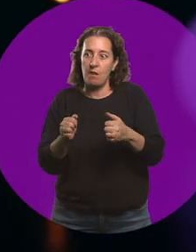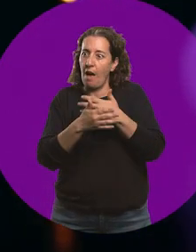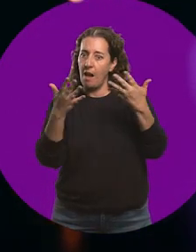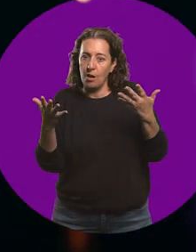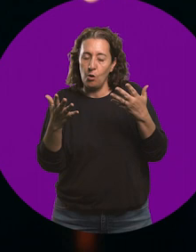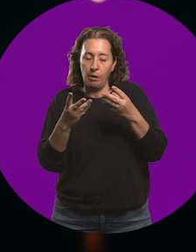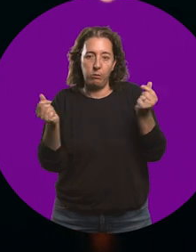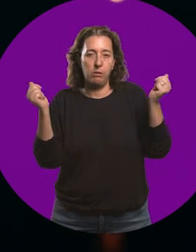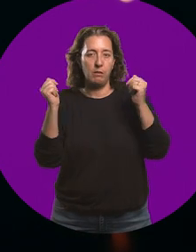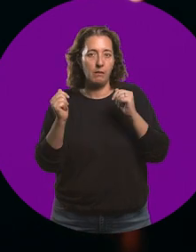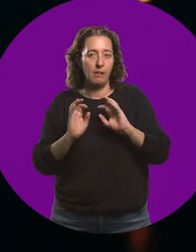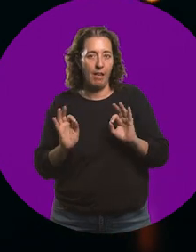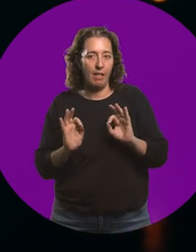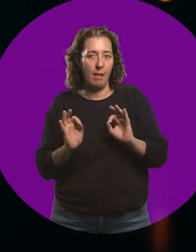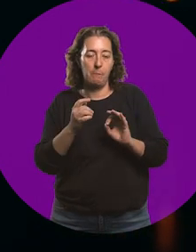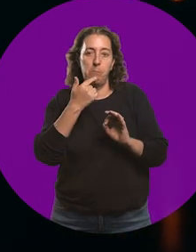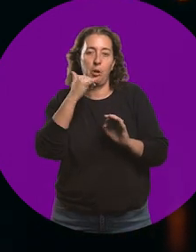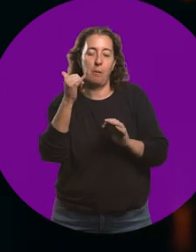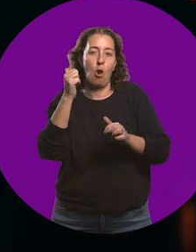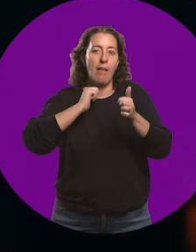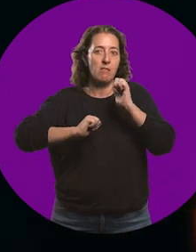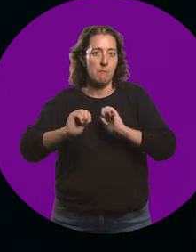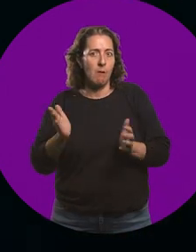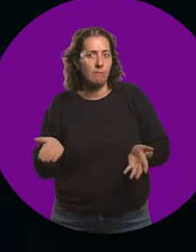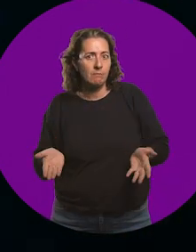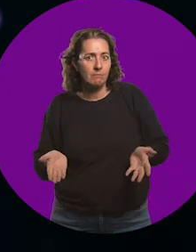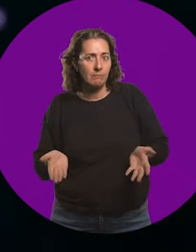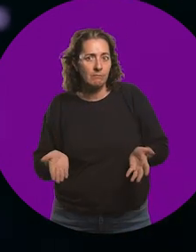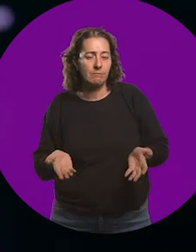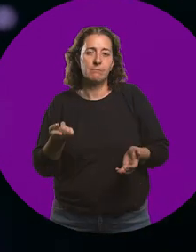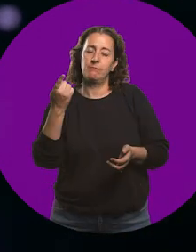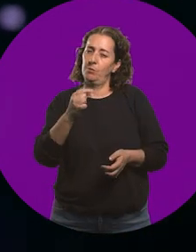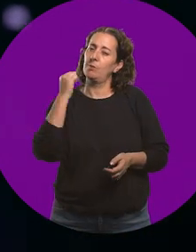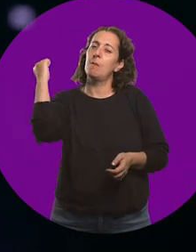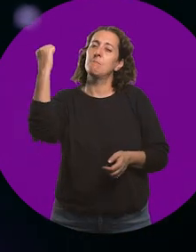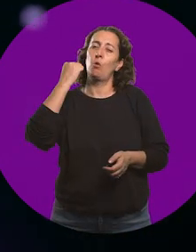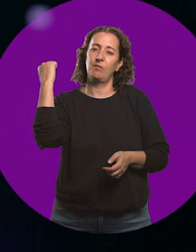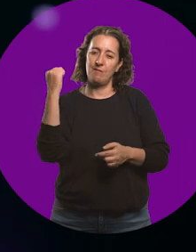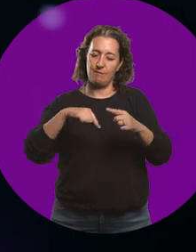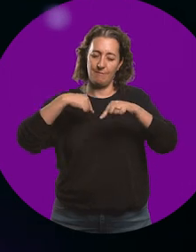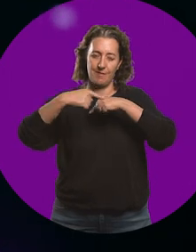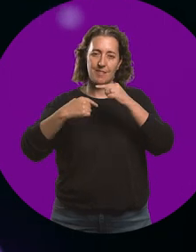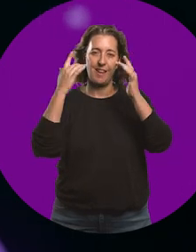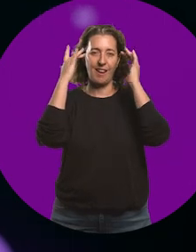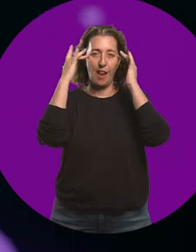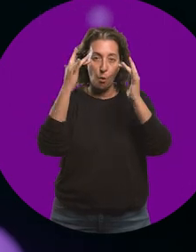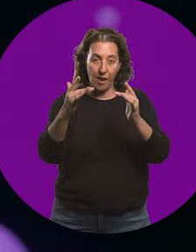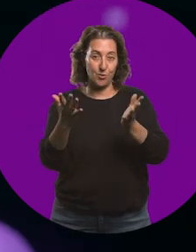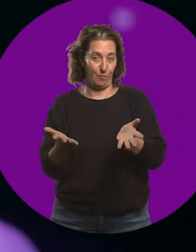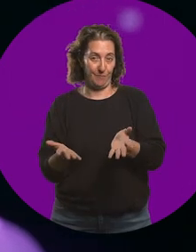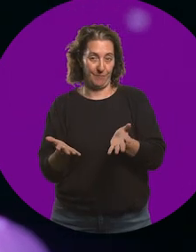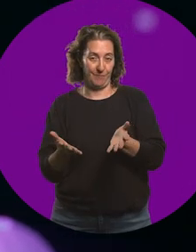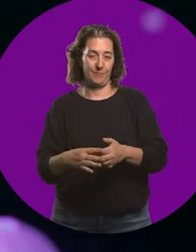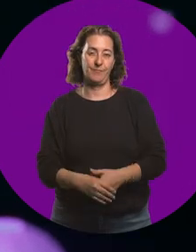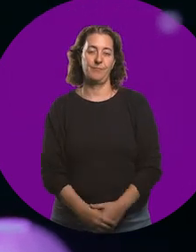un día para el otro, ¿no? Y te hablo de una lesión. La importancia que tiene la educación en cualquier camino que tú tomes.